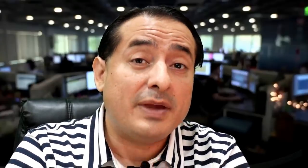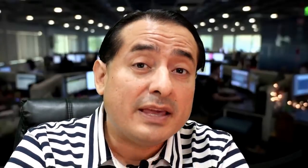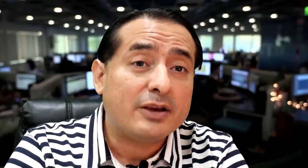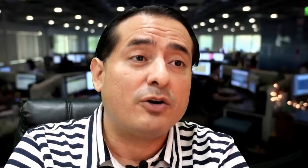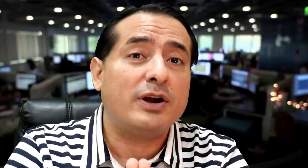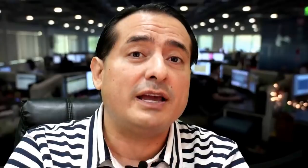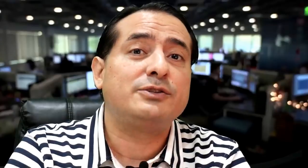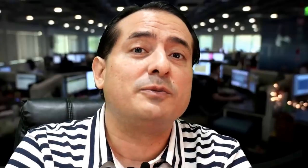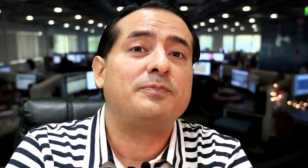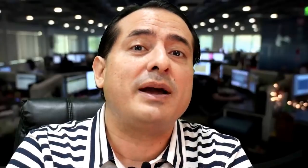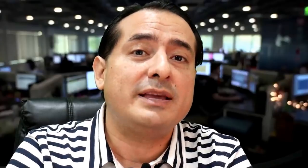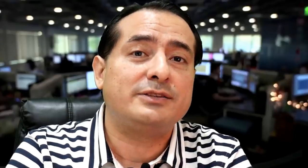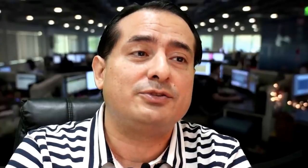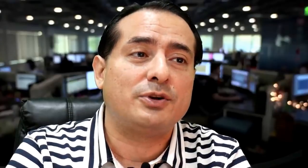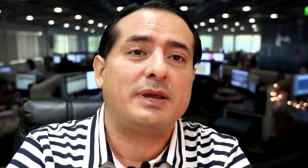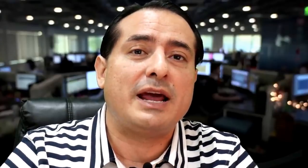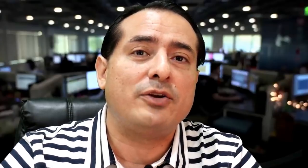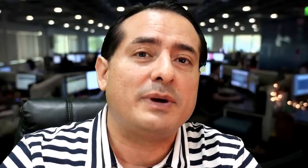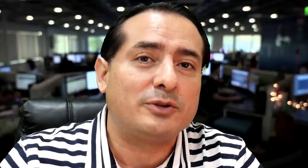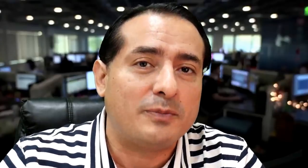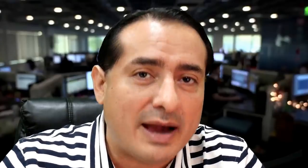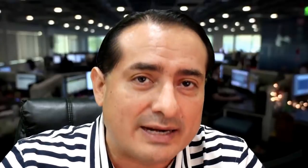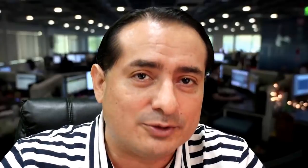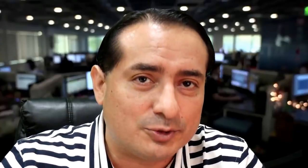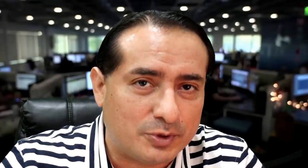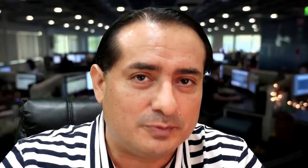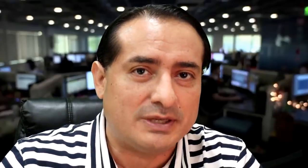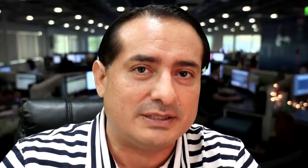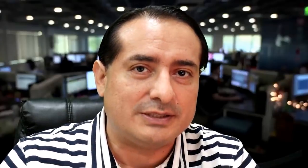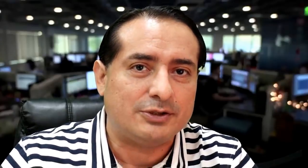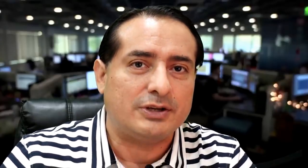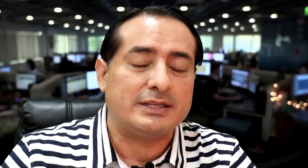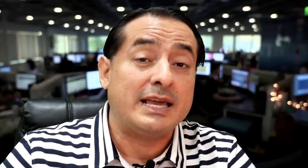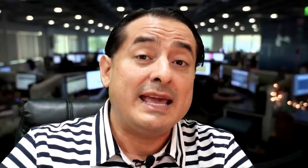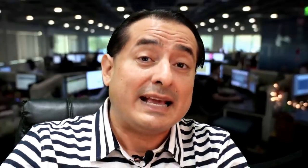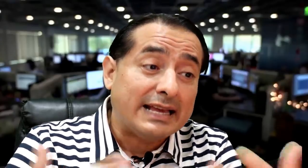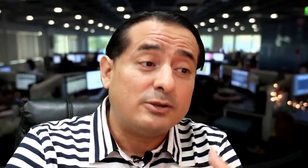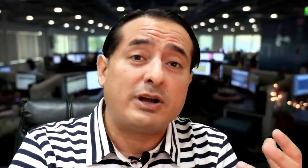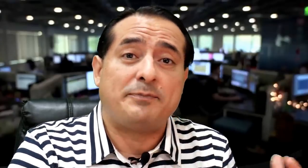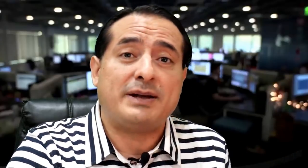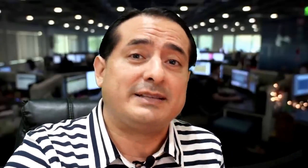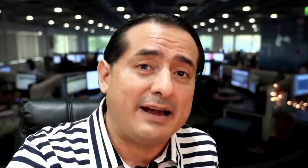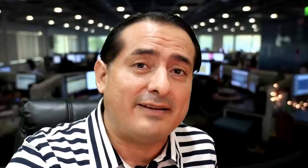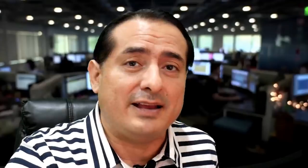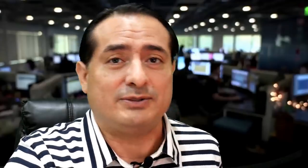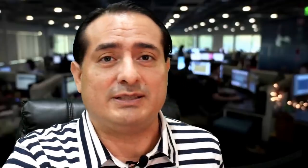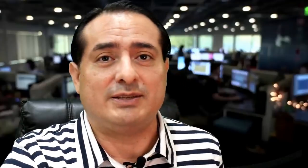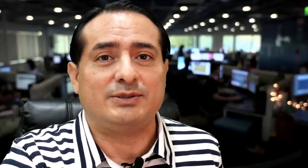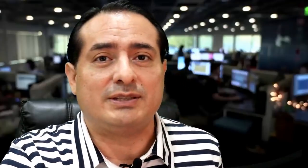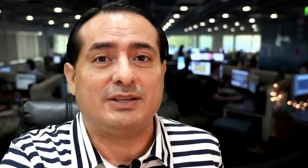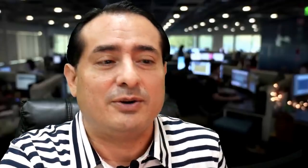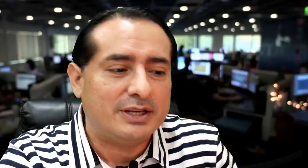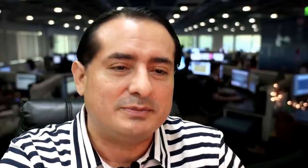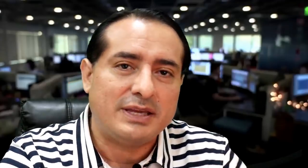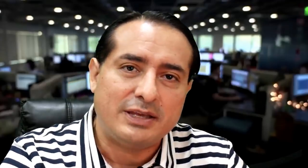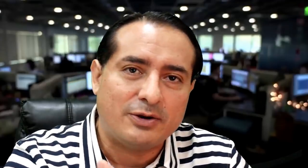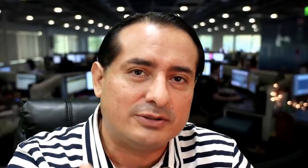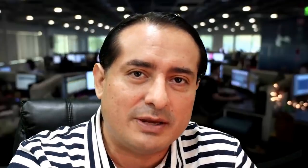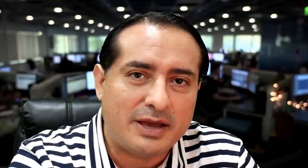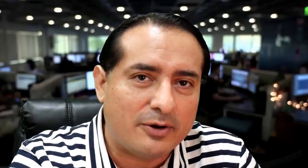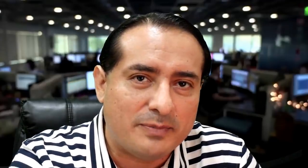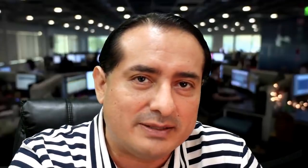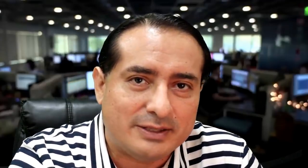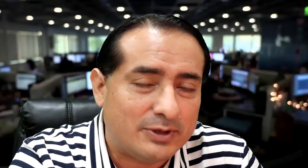méxico es un país soberano y va a tomar sus propias decisiones qué es lo que pasaba en los esenios anteriores méxico